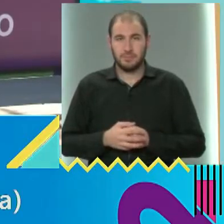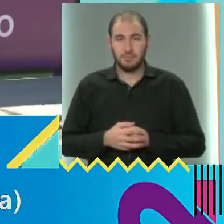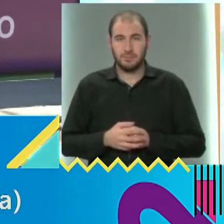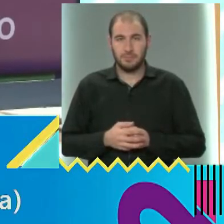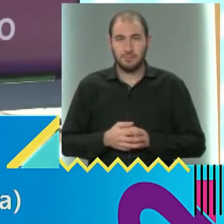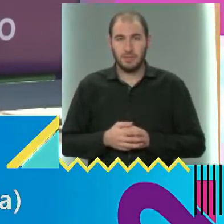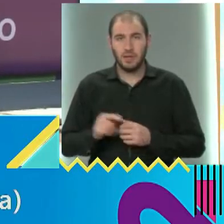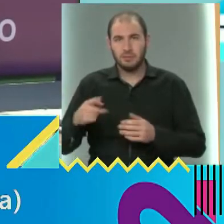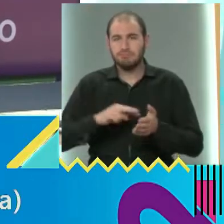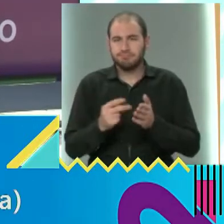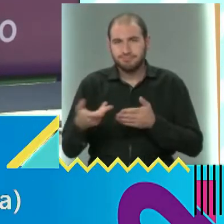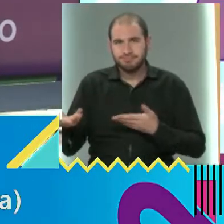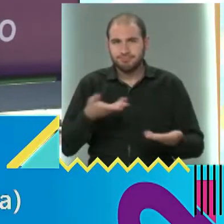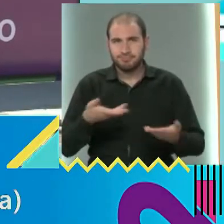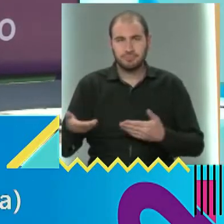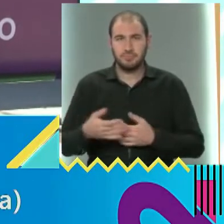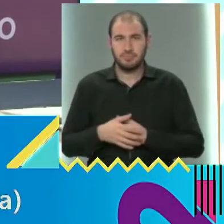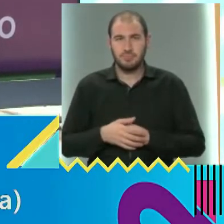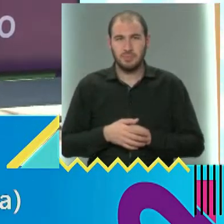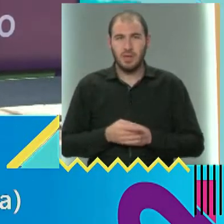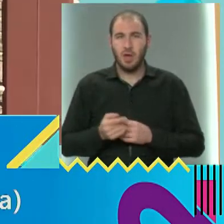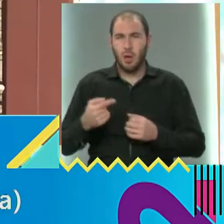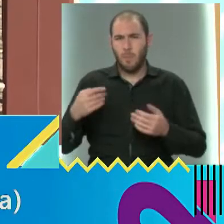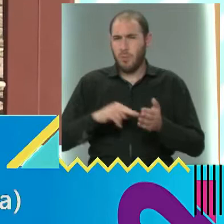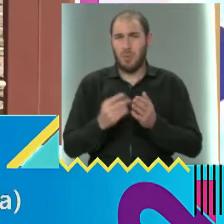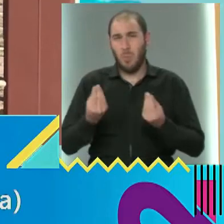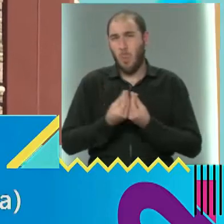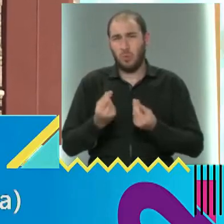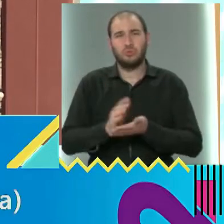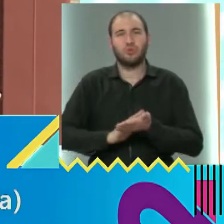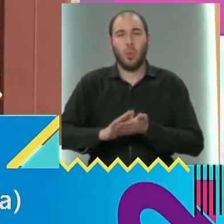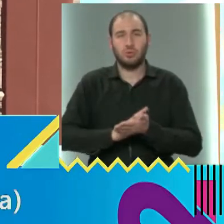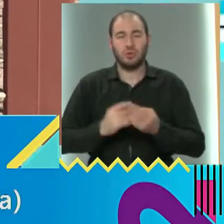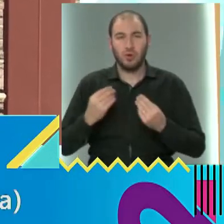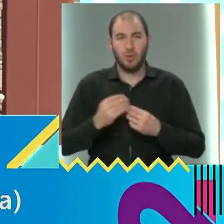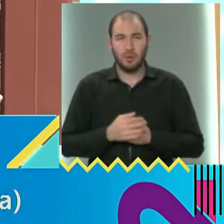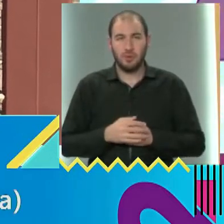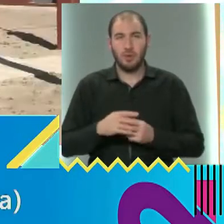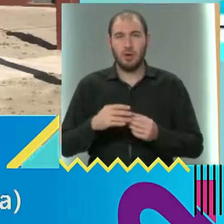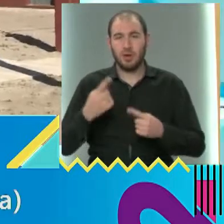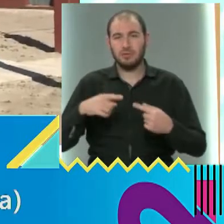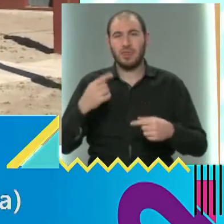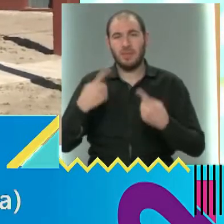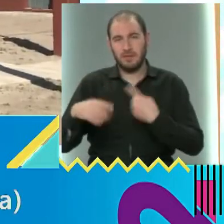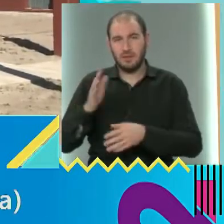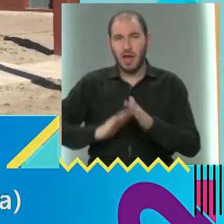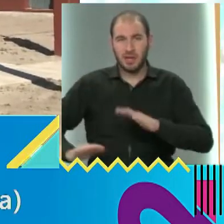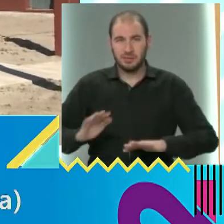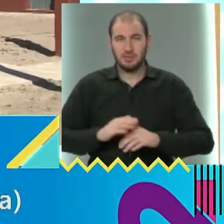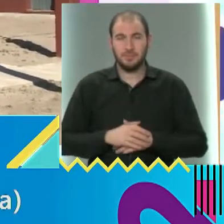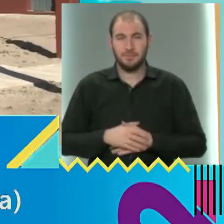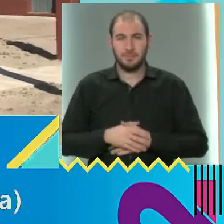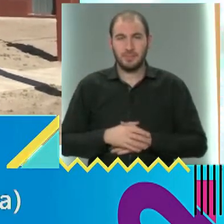estos conflictos que muchos de ellos se pueden solucionar mediante distintas operatorias, mediante